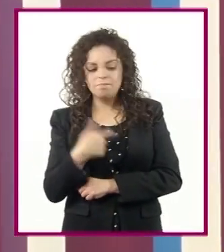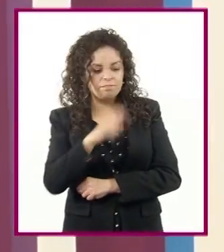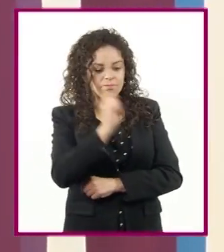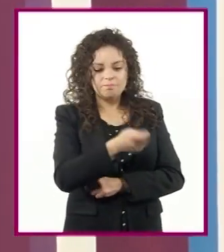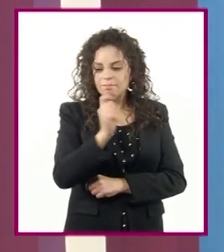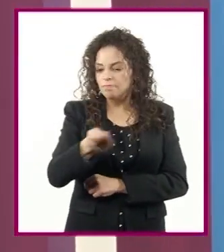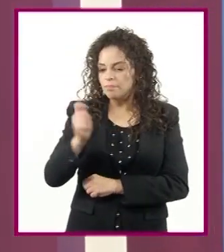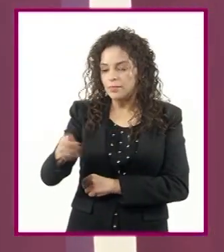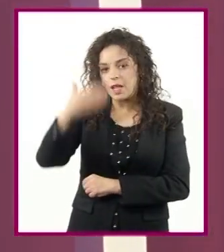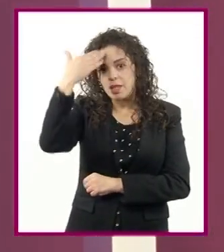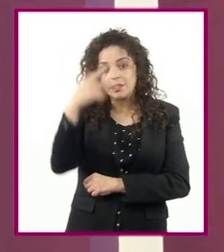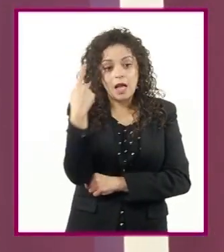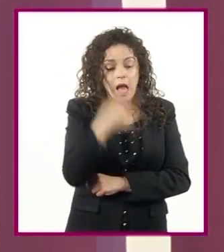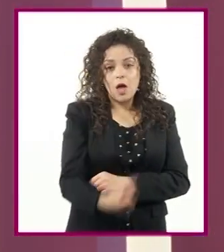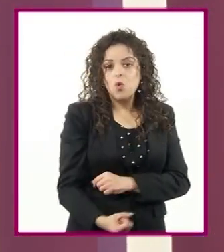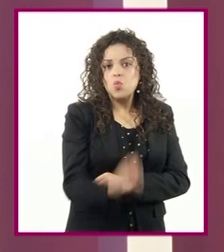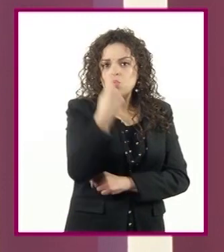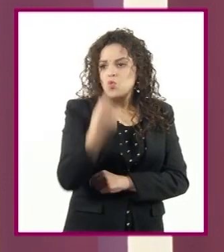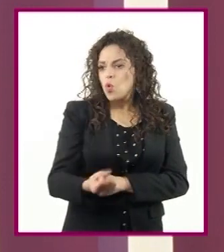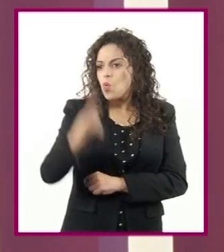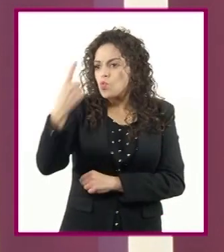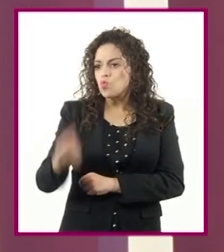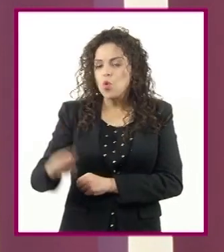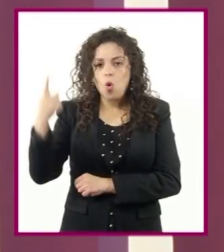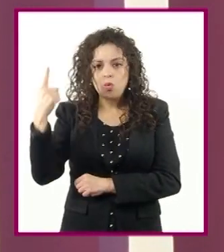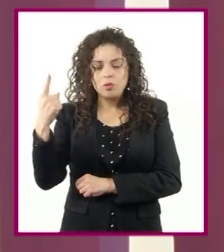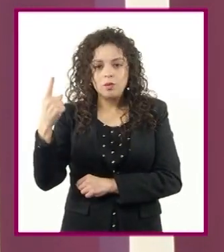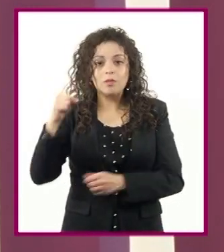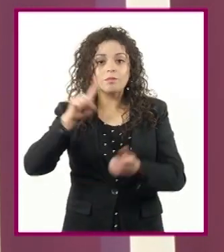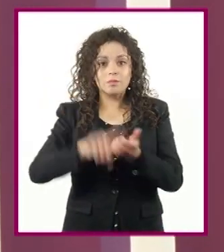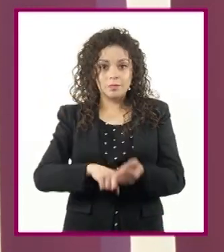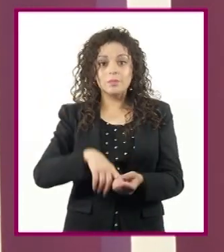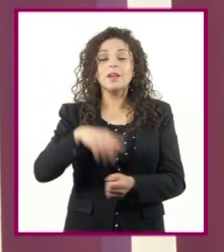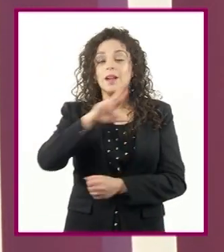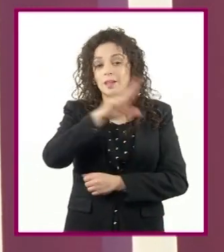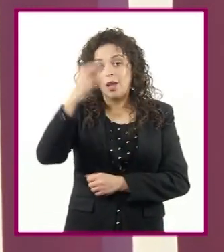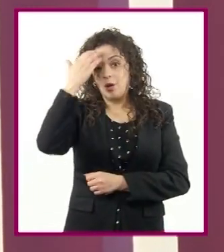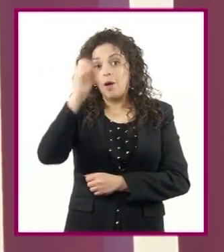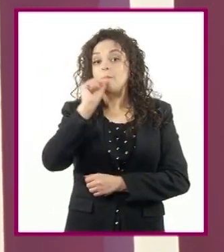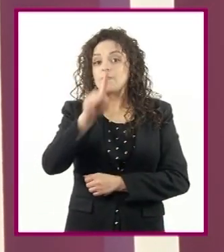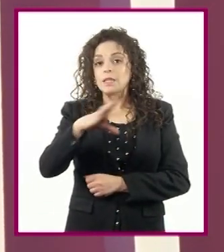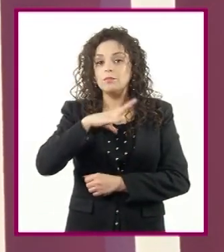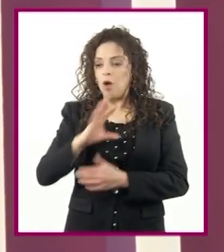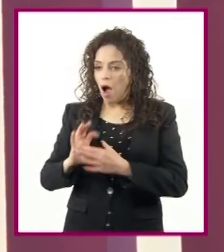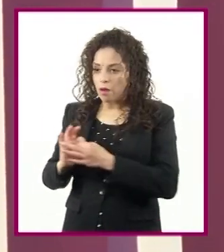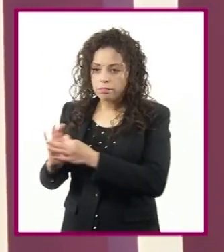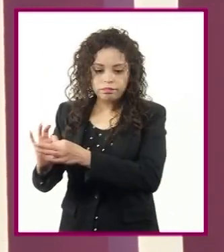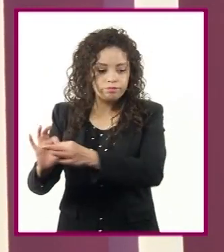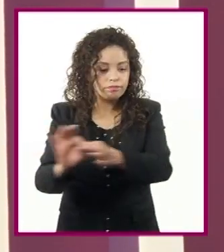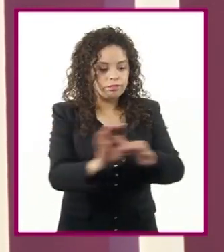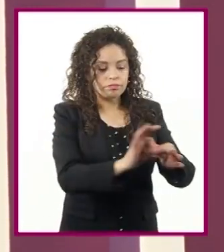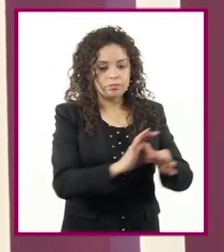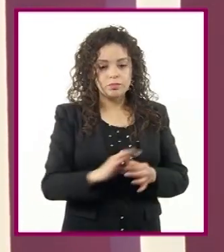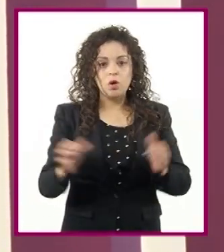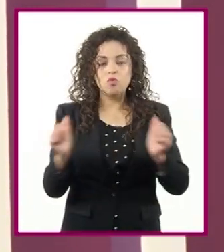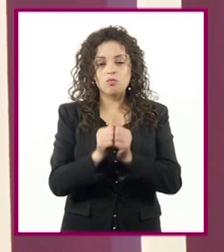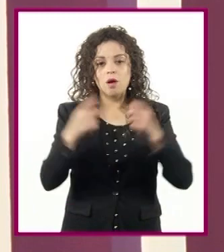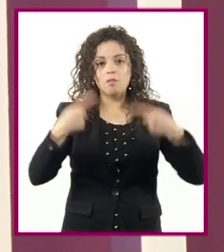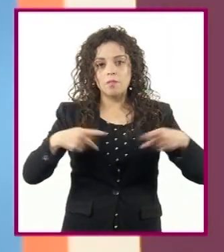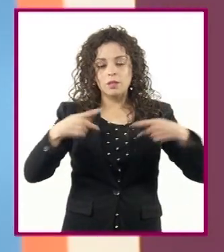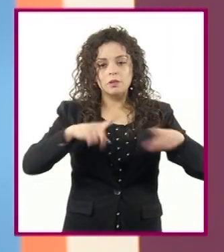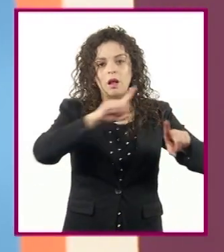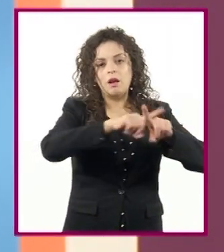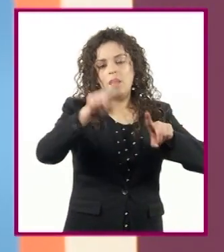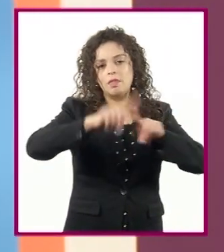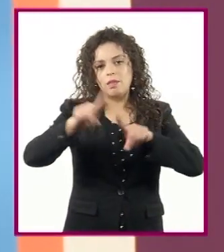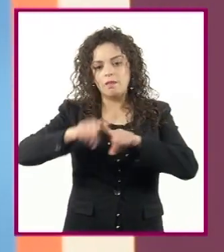hace únicas, así como reconocer la interacción que tenemos con ellas y con las personas que las practican en diversos